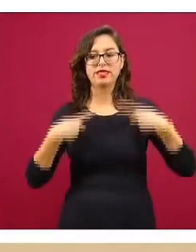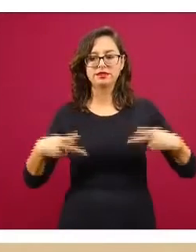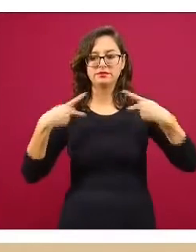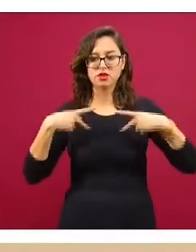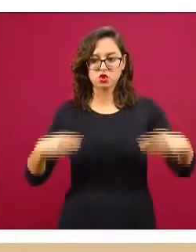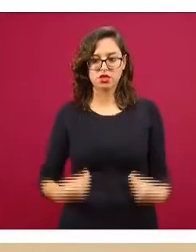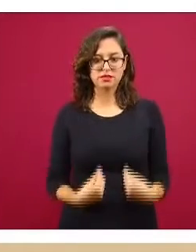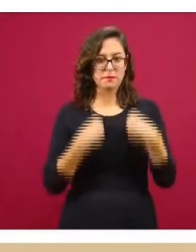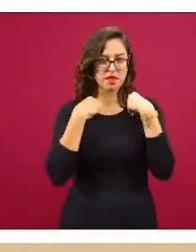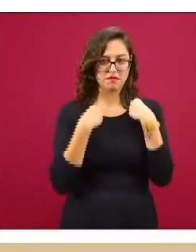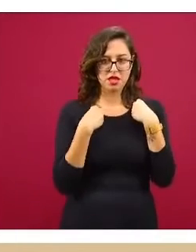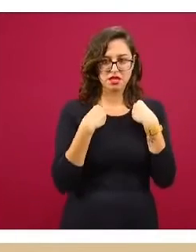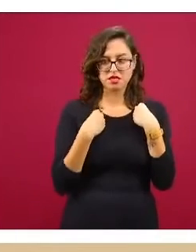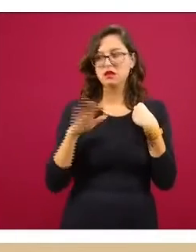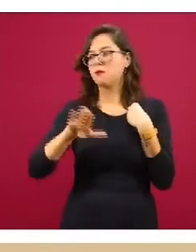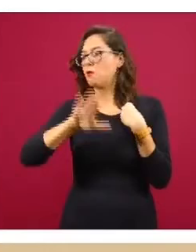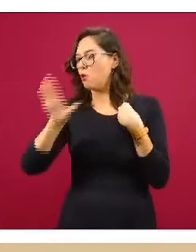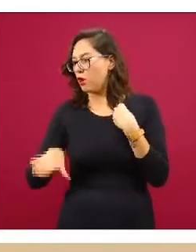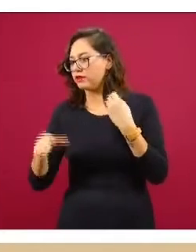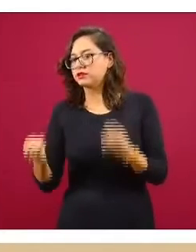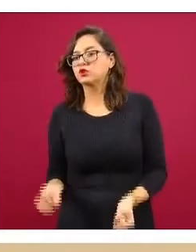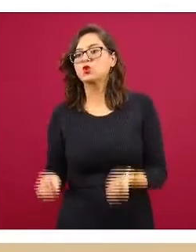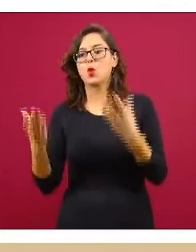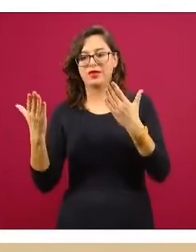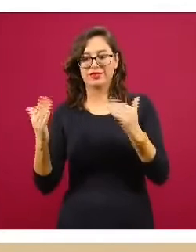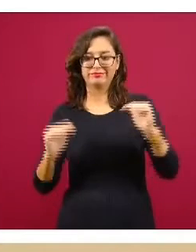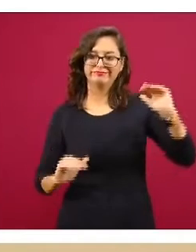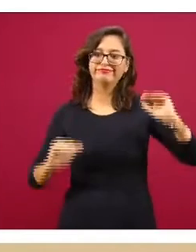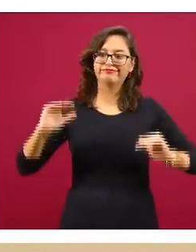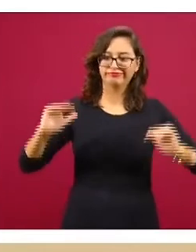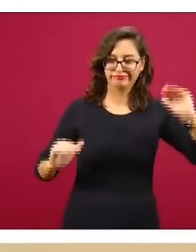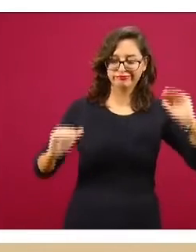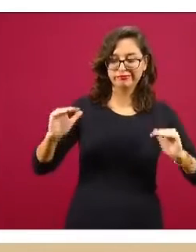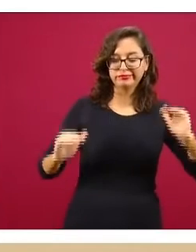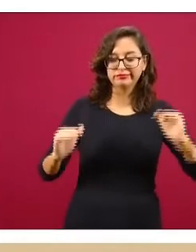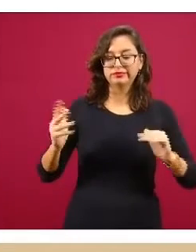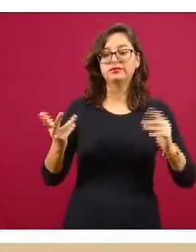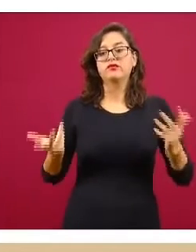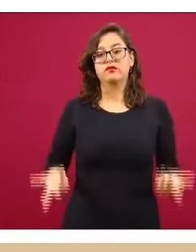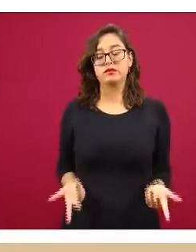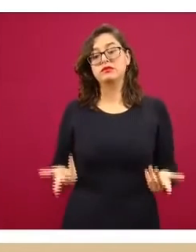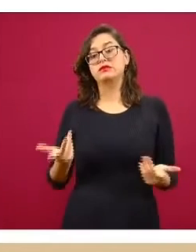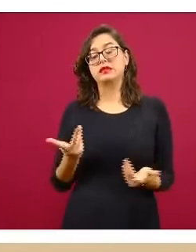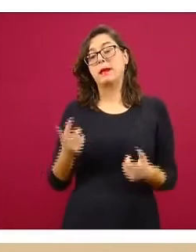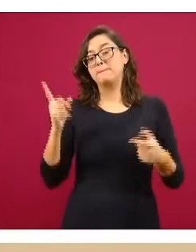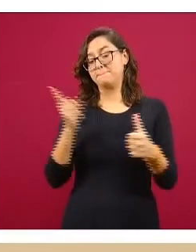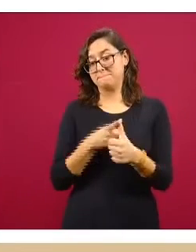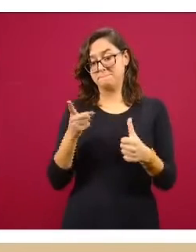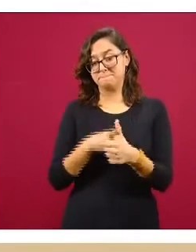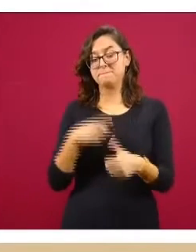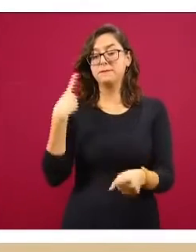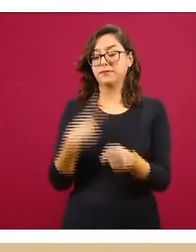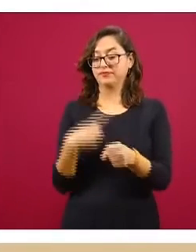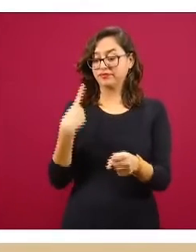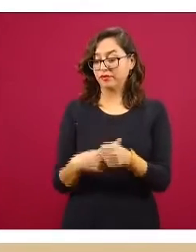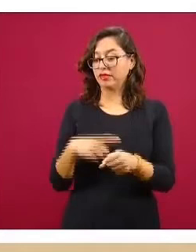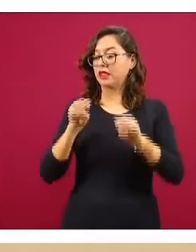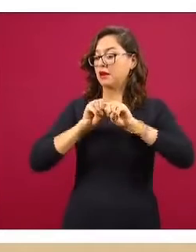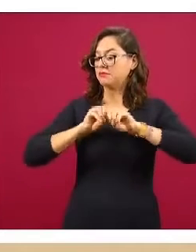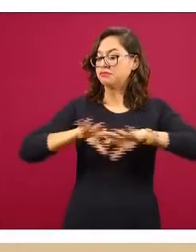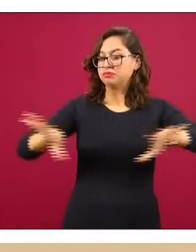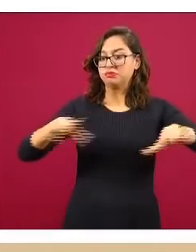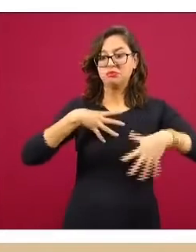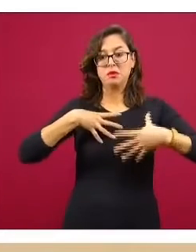número de muertes o el número de funciones, pues en principio va a depender obviamente del impacto que tiene la enfermedad, que tiene